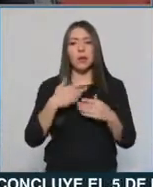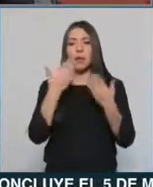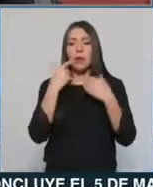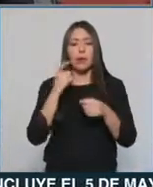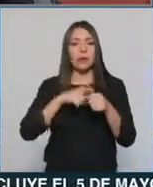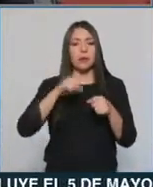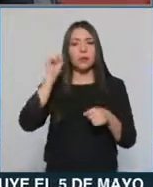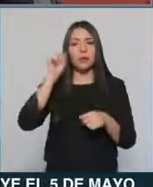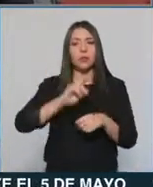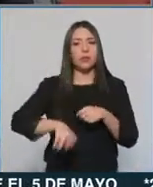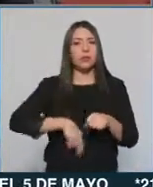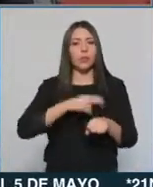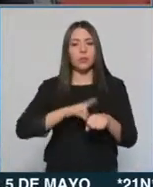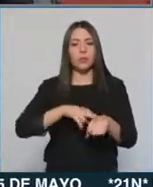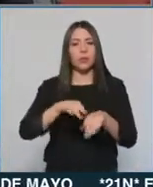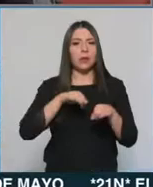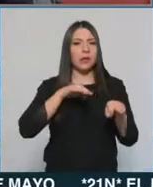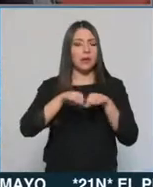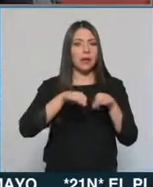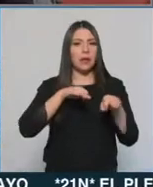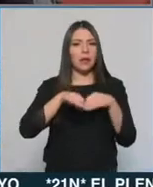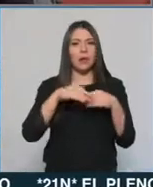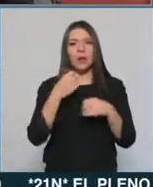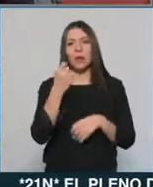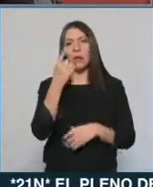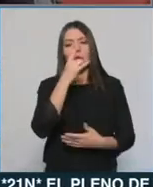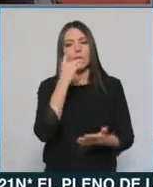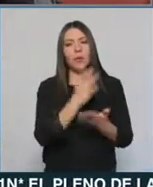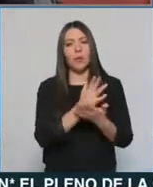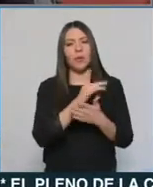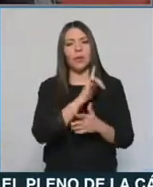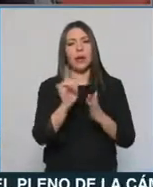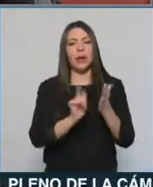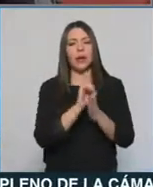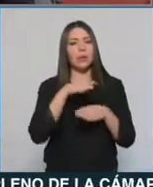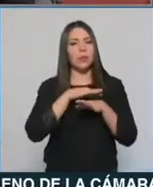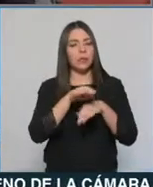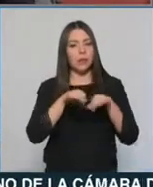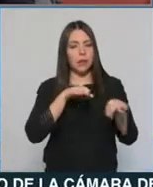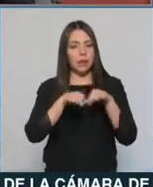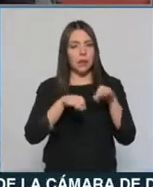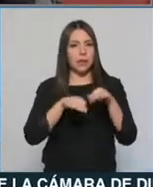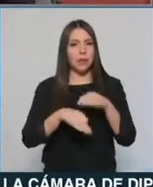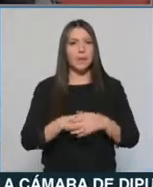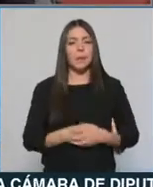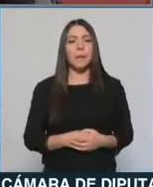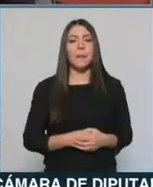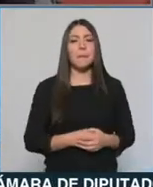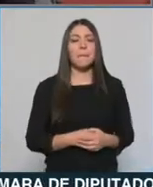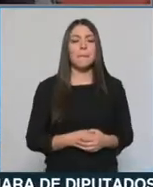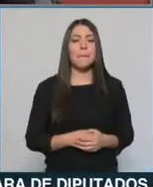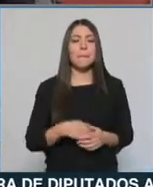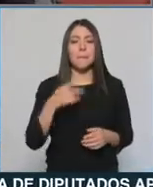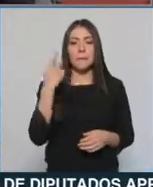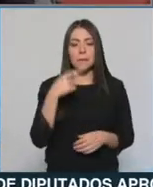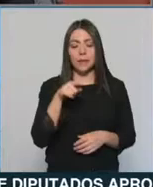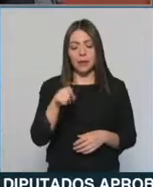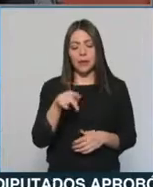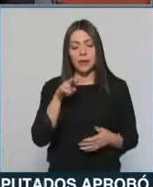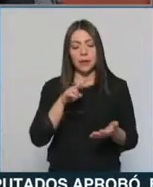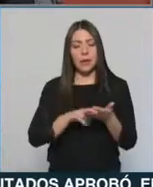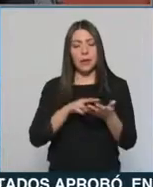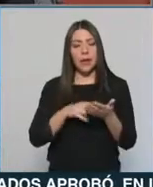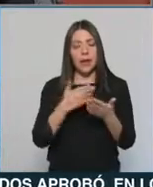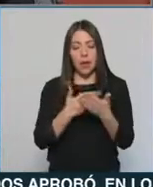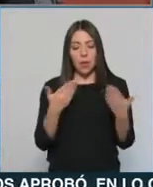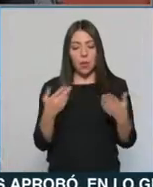a cómo se ha venido manejando con la última reforma laboral. Y en ese caso concreto, digamos, la trascendencia es en materia sindical, en